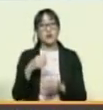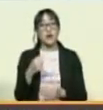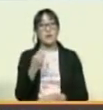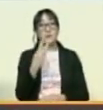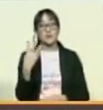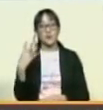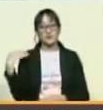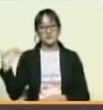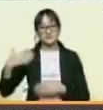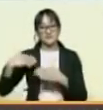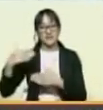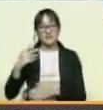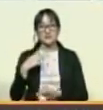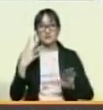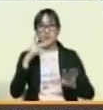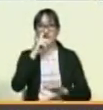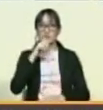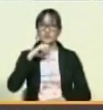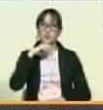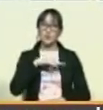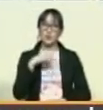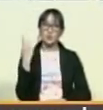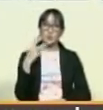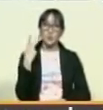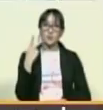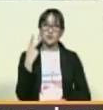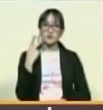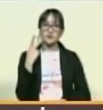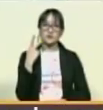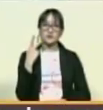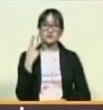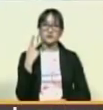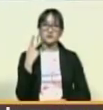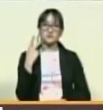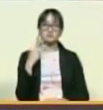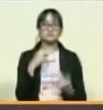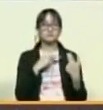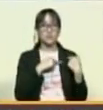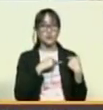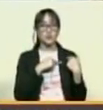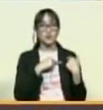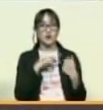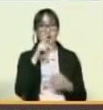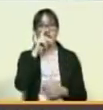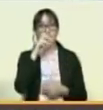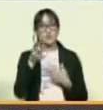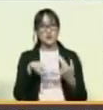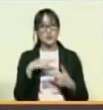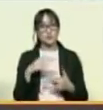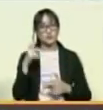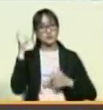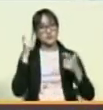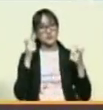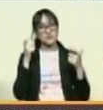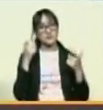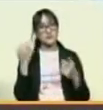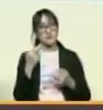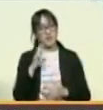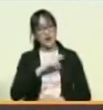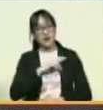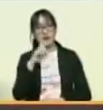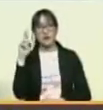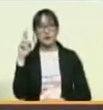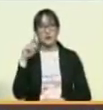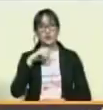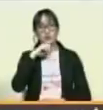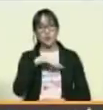últimos 19 años de historia política republicana, que corresponde a los años de la revolución chavista. Es un verdadero récord en